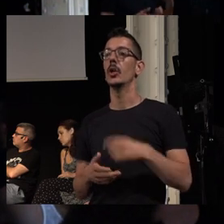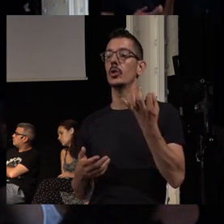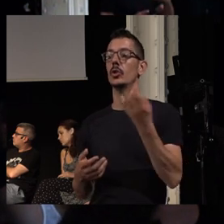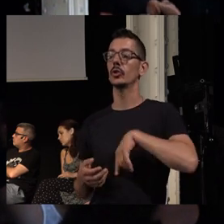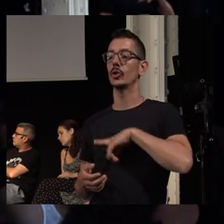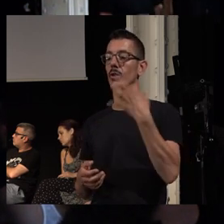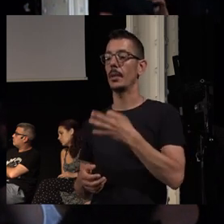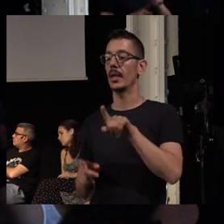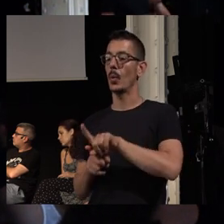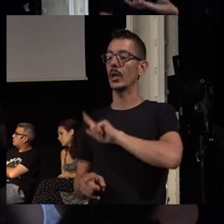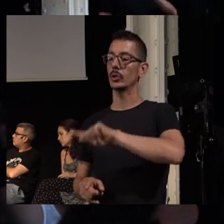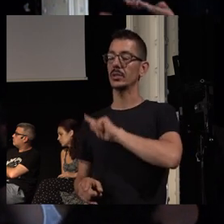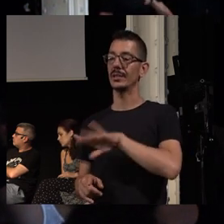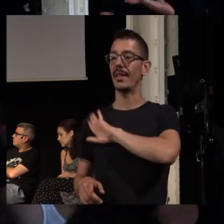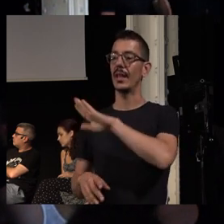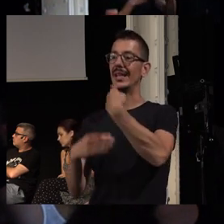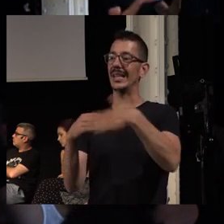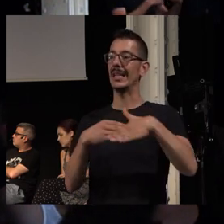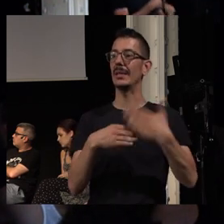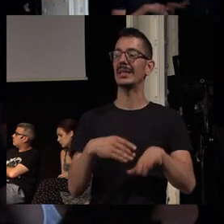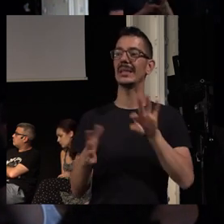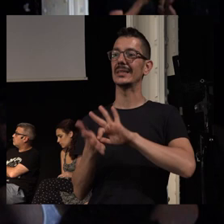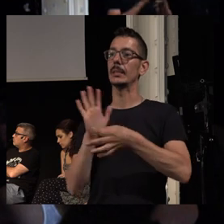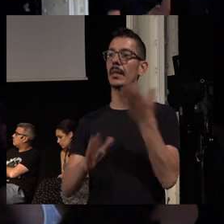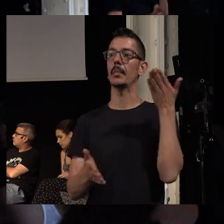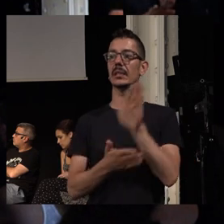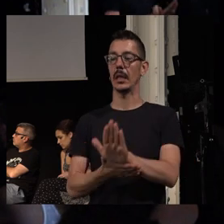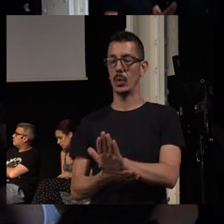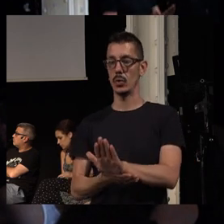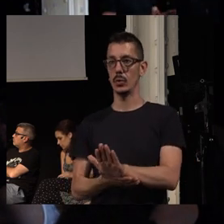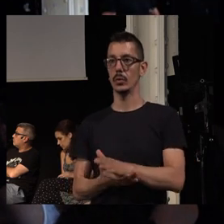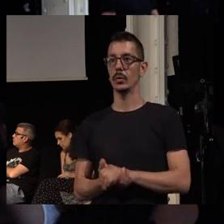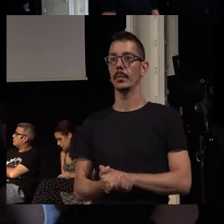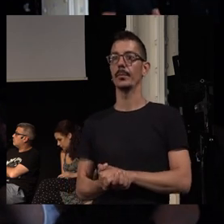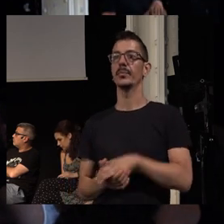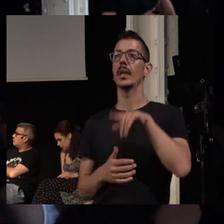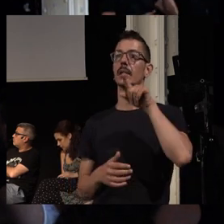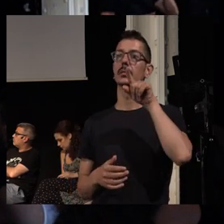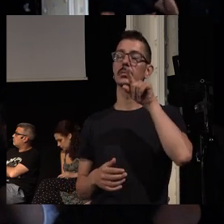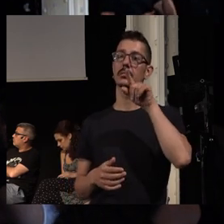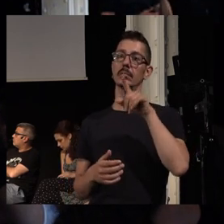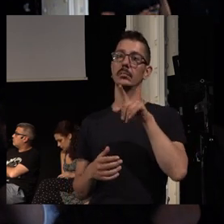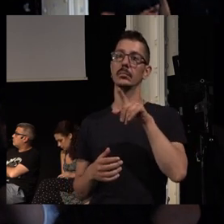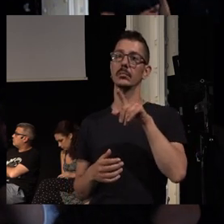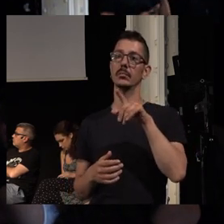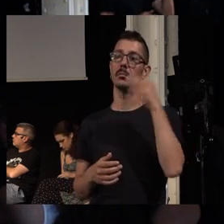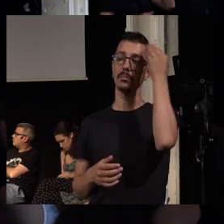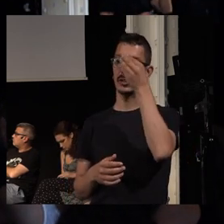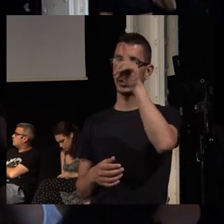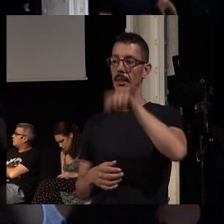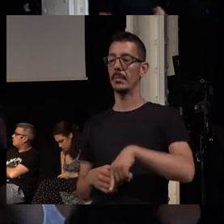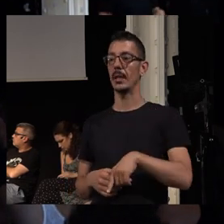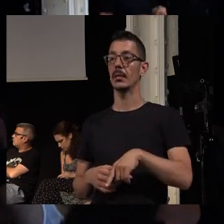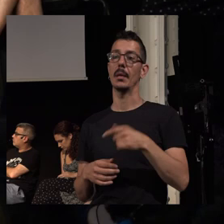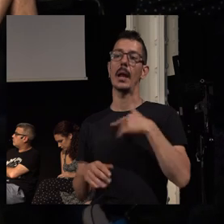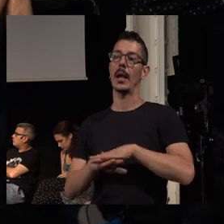límites de los sistemas representativos, ¿no? También me permite, bueno, creo que también, y